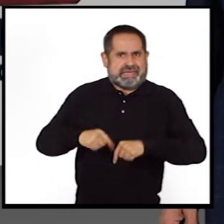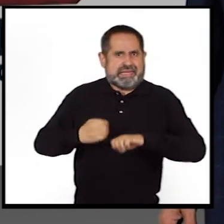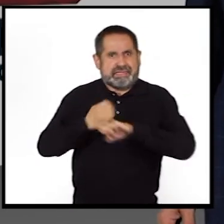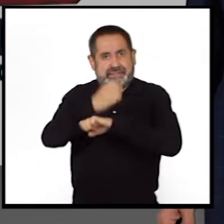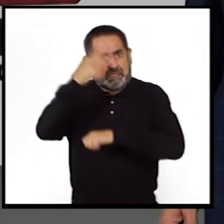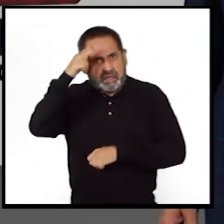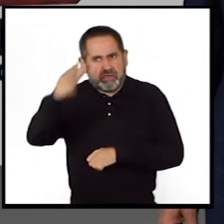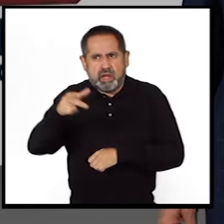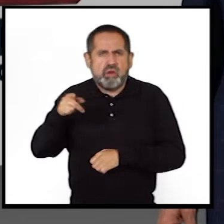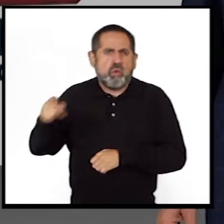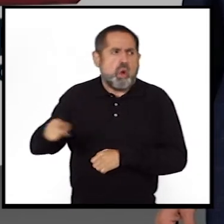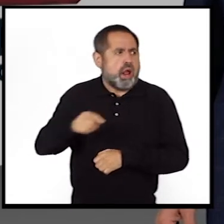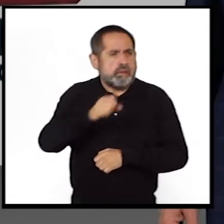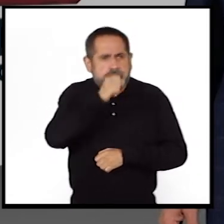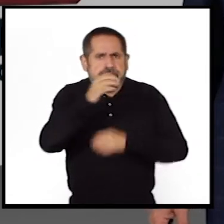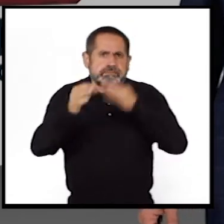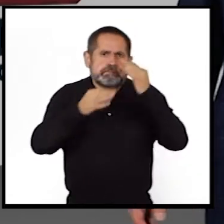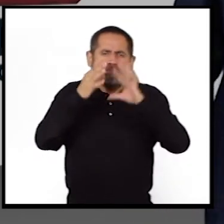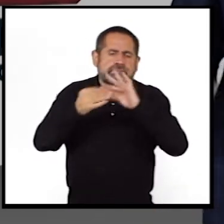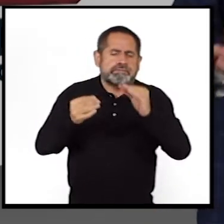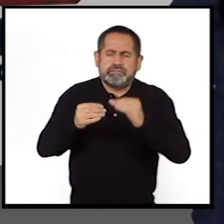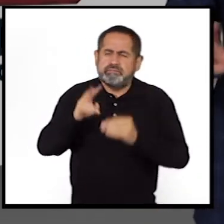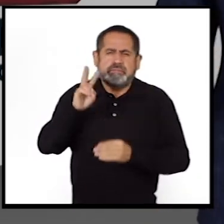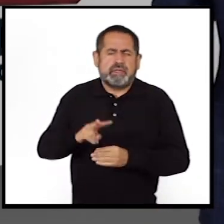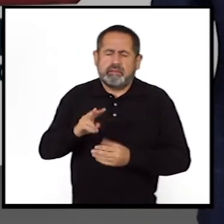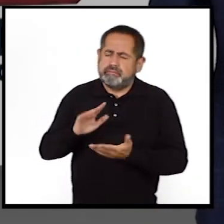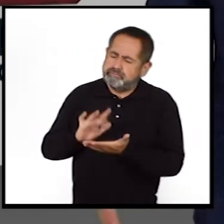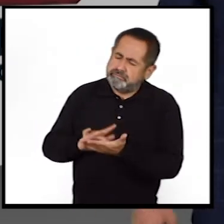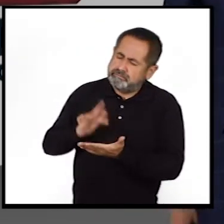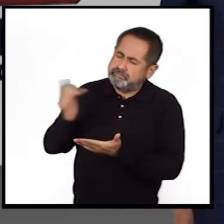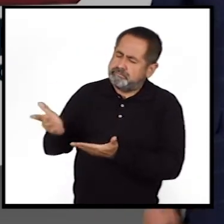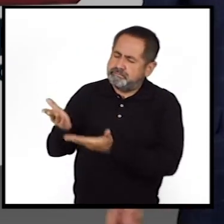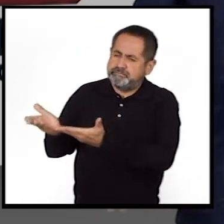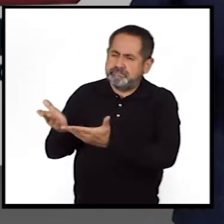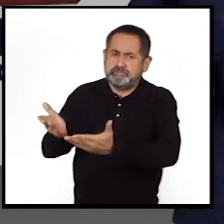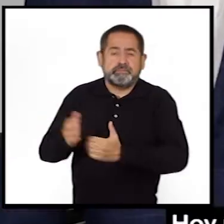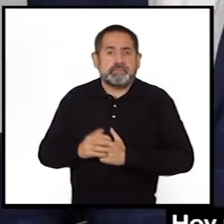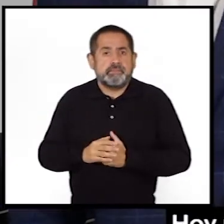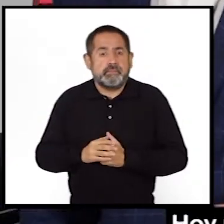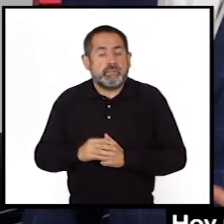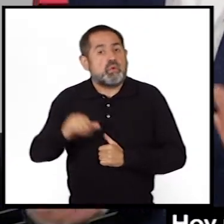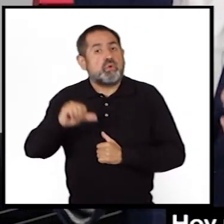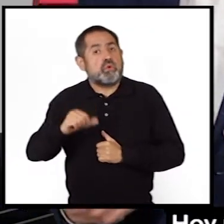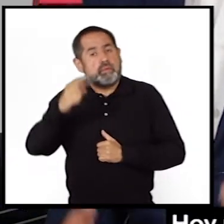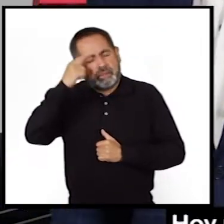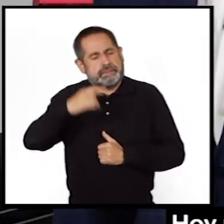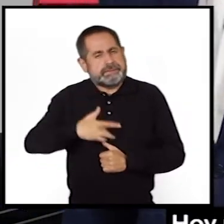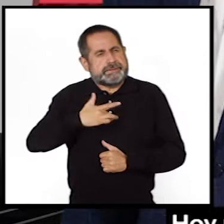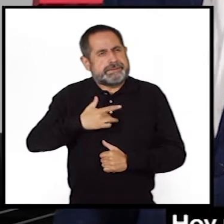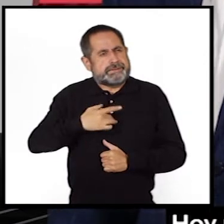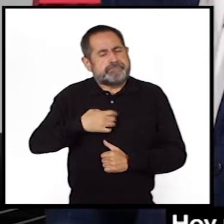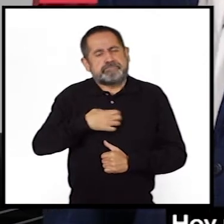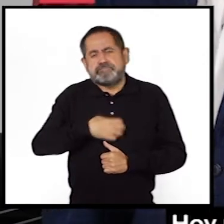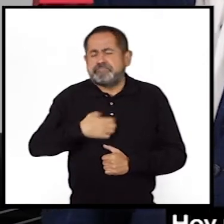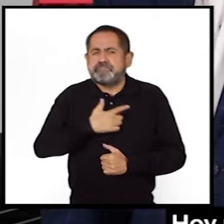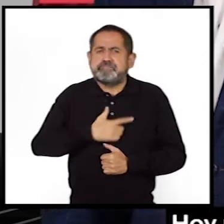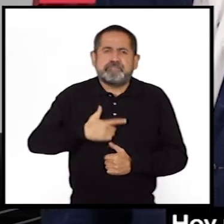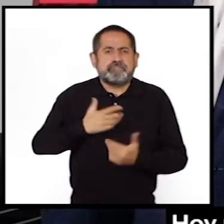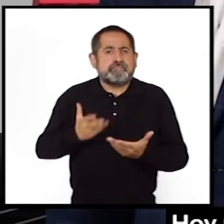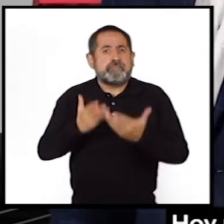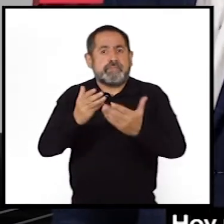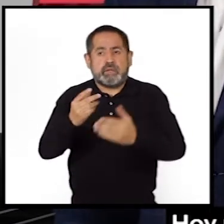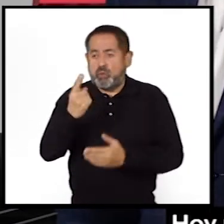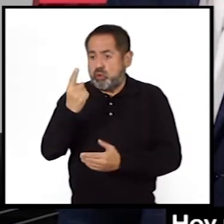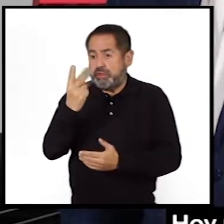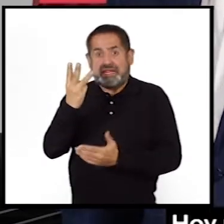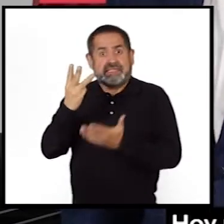con acciones de promoción por las cuales le agradezco enormemente. Hoy, para mí es un gusto presentar